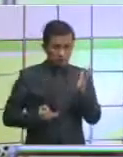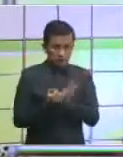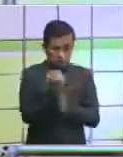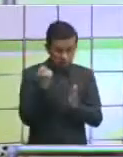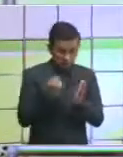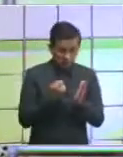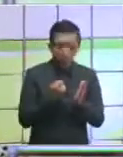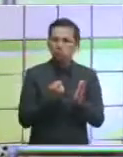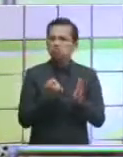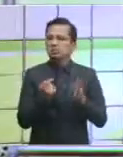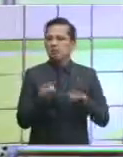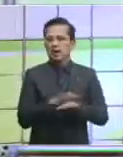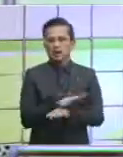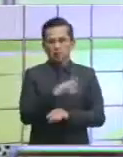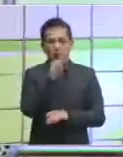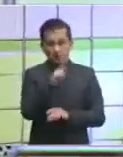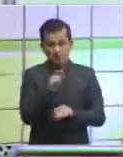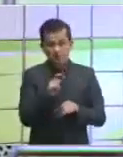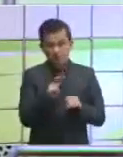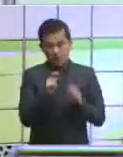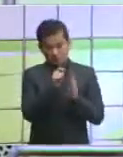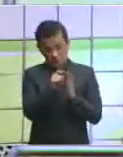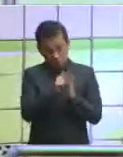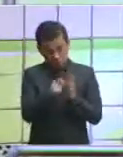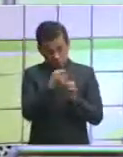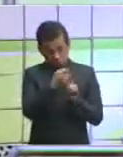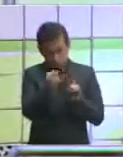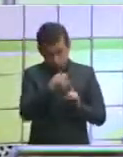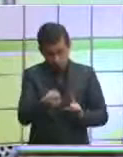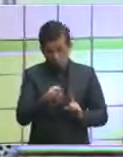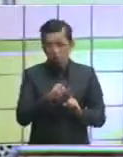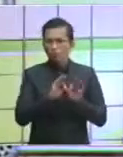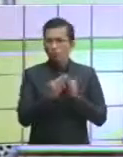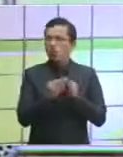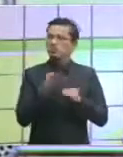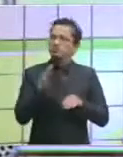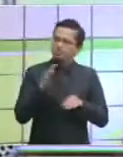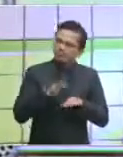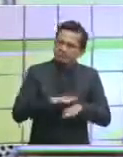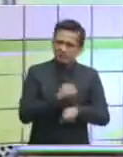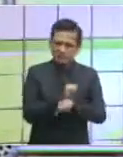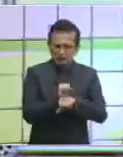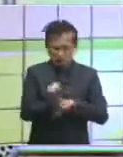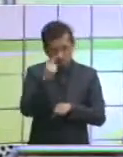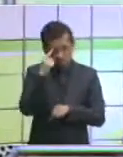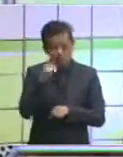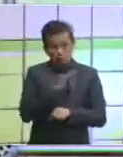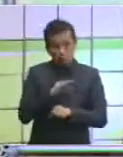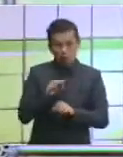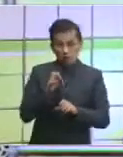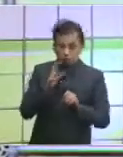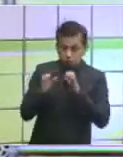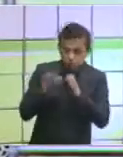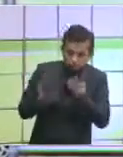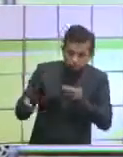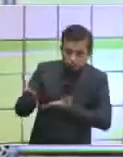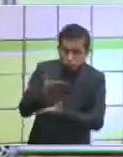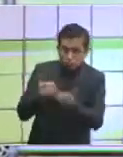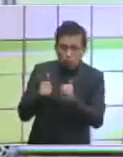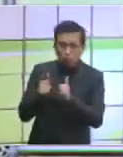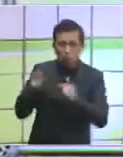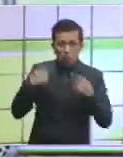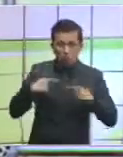que es una primera condición para poder entablar un diálogo con la ciudadanía y con los medios de comunicación